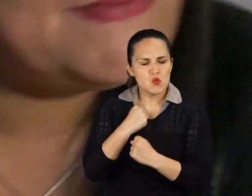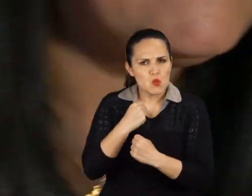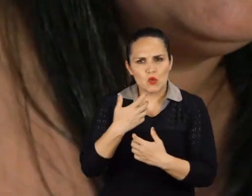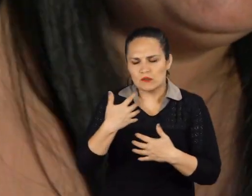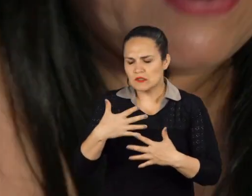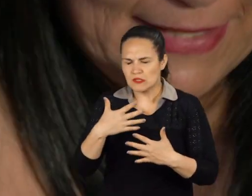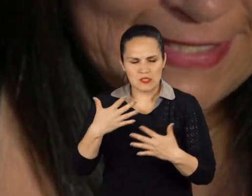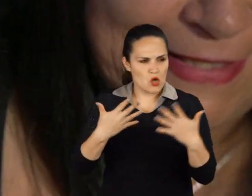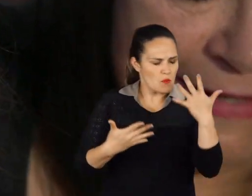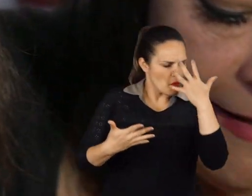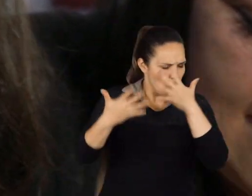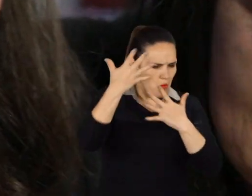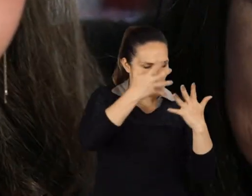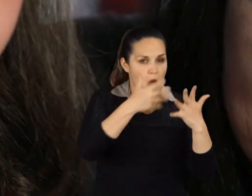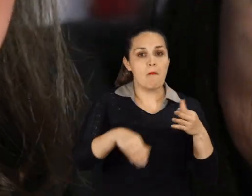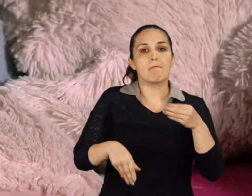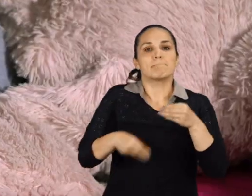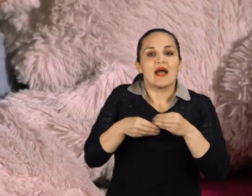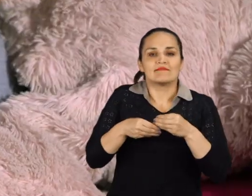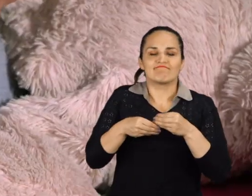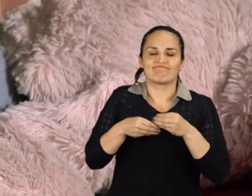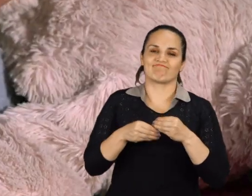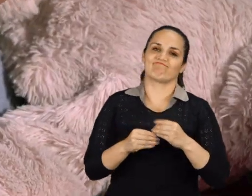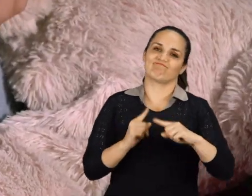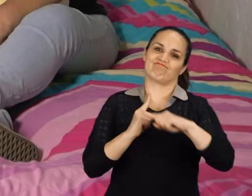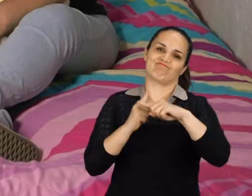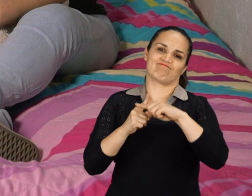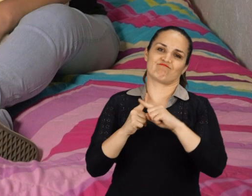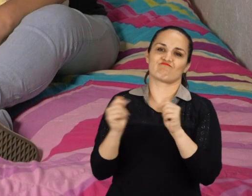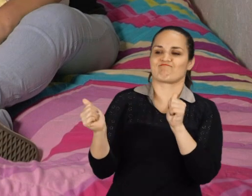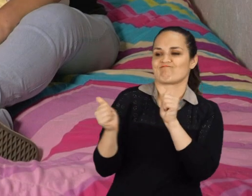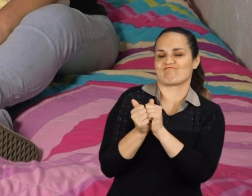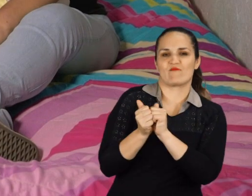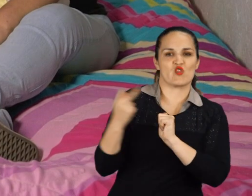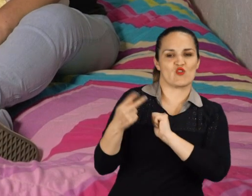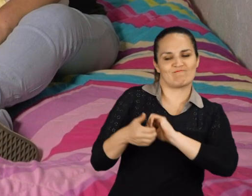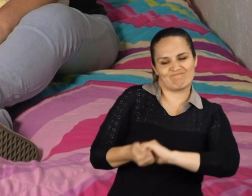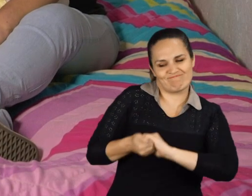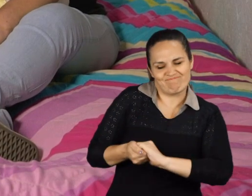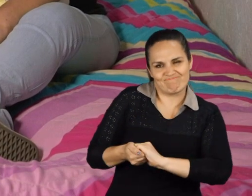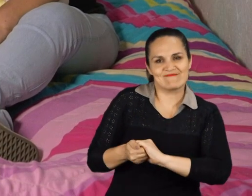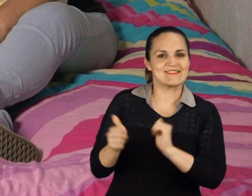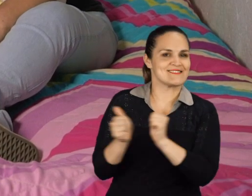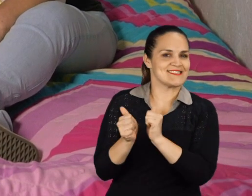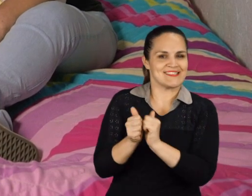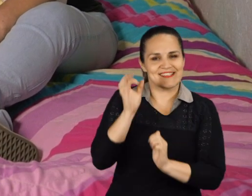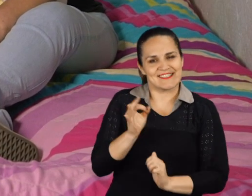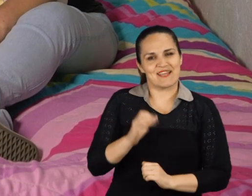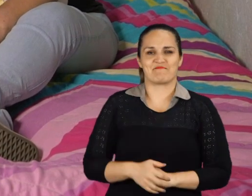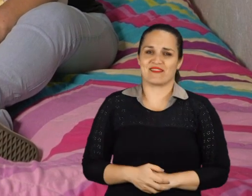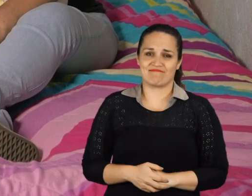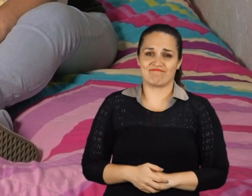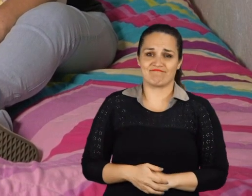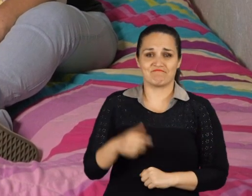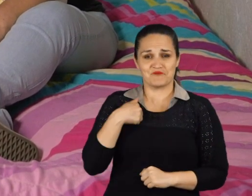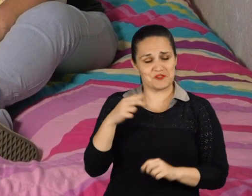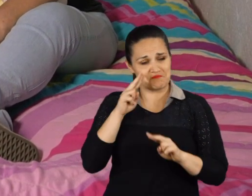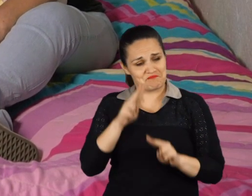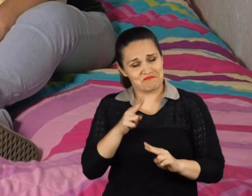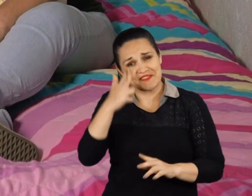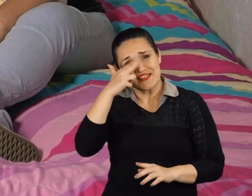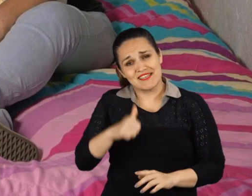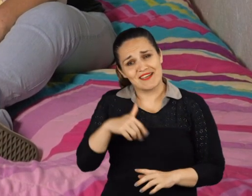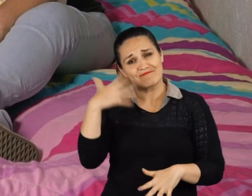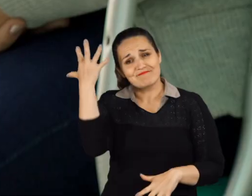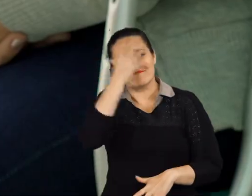dos estábamos ahí como cogidas de la mano. La admiro a ella con la forma de ella